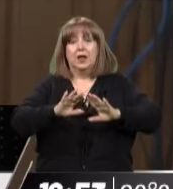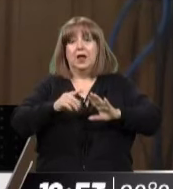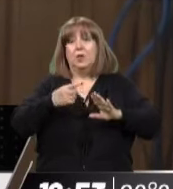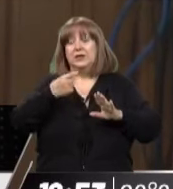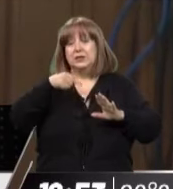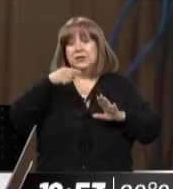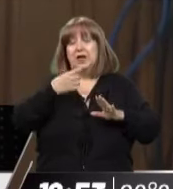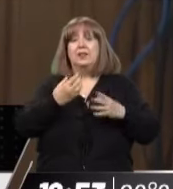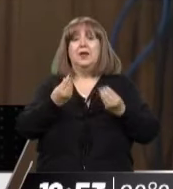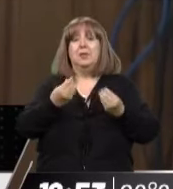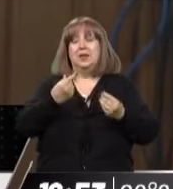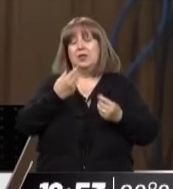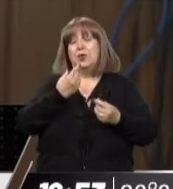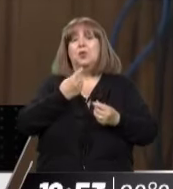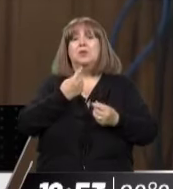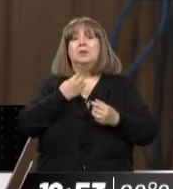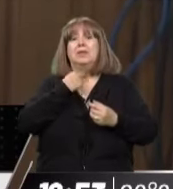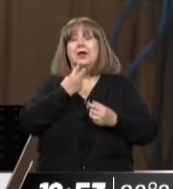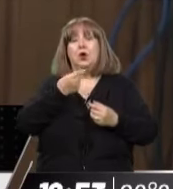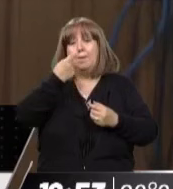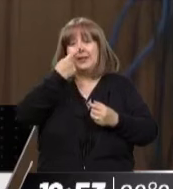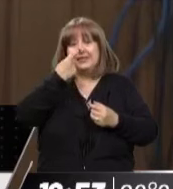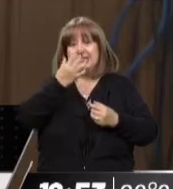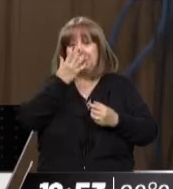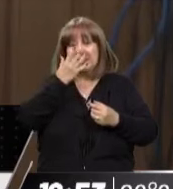encima Sí y